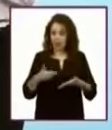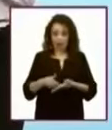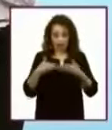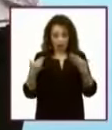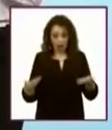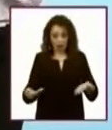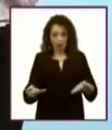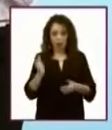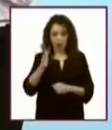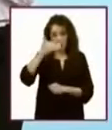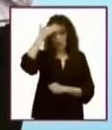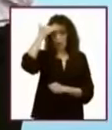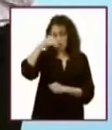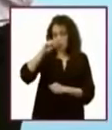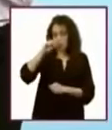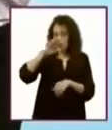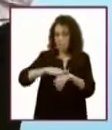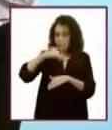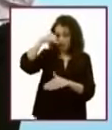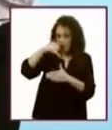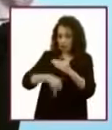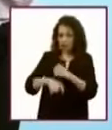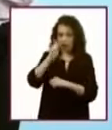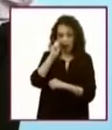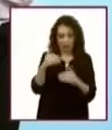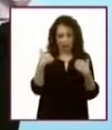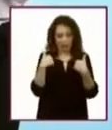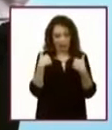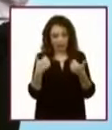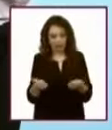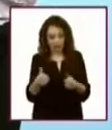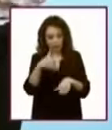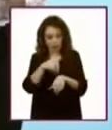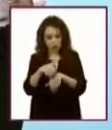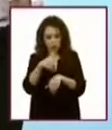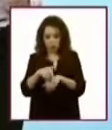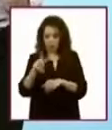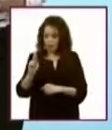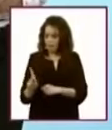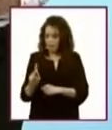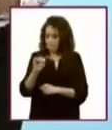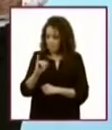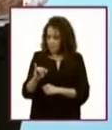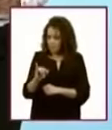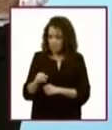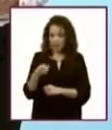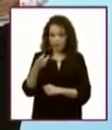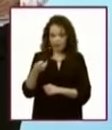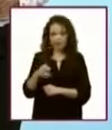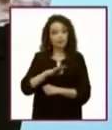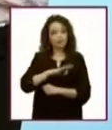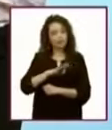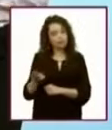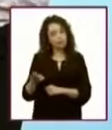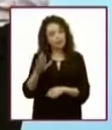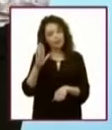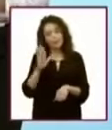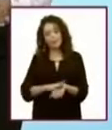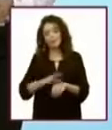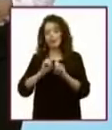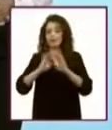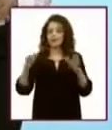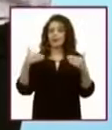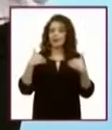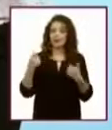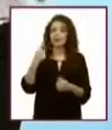un conocimiento que les aproxima a entender el número pi y con ello a comprender aún más el significado